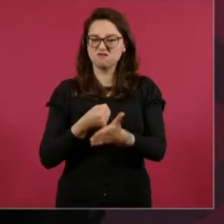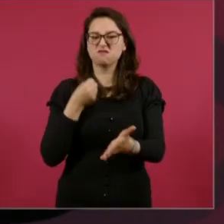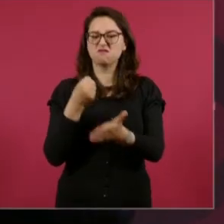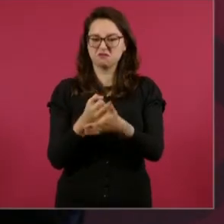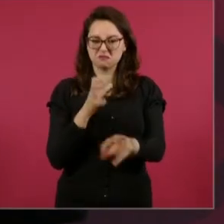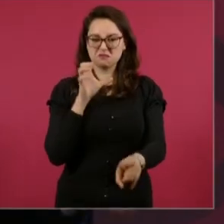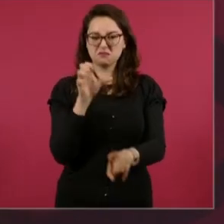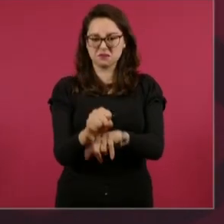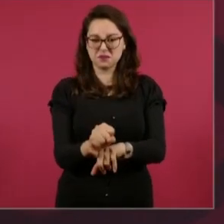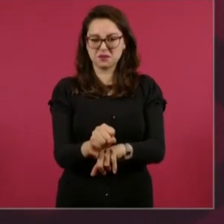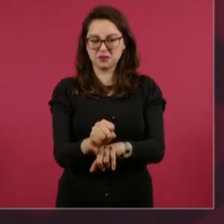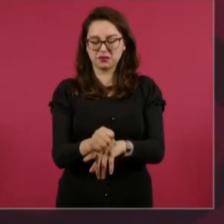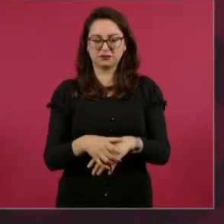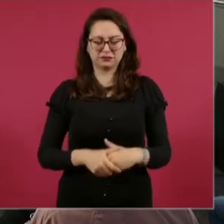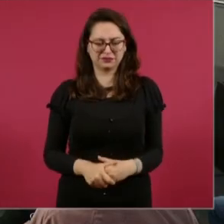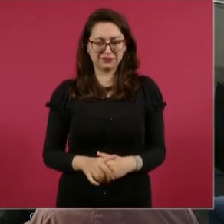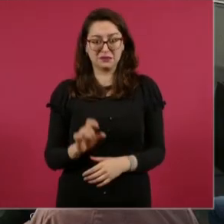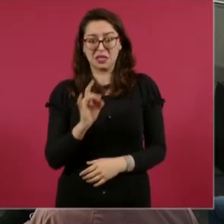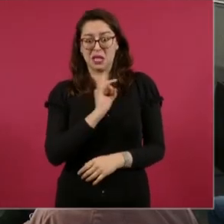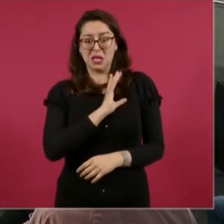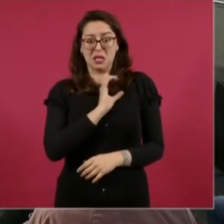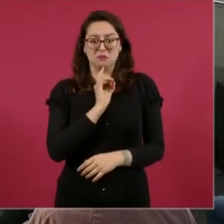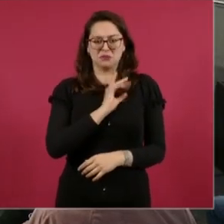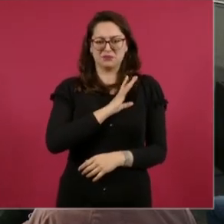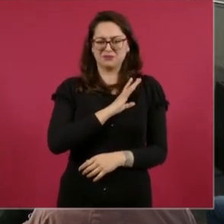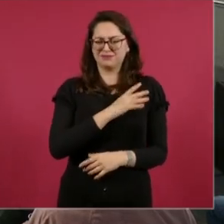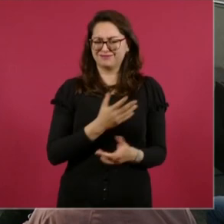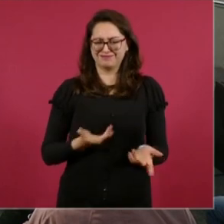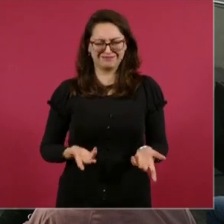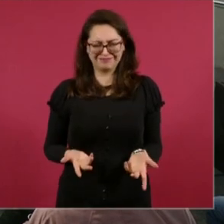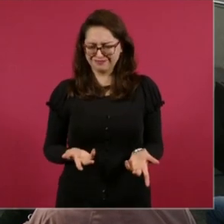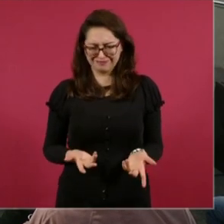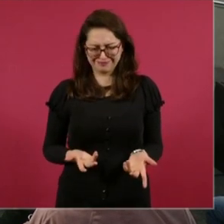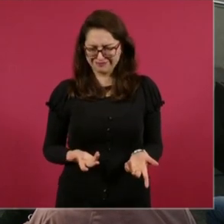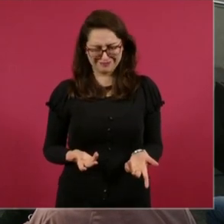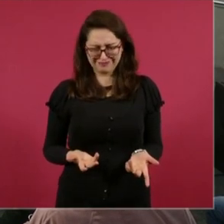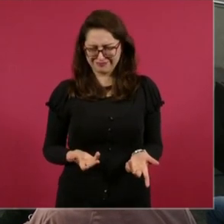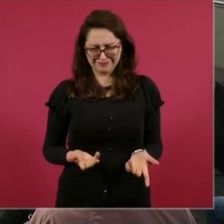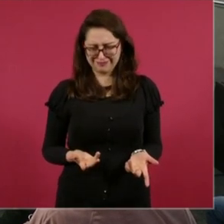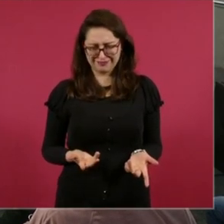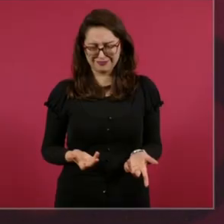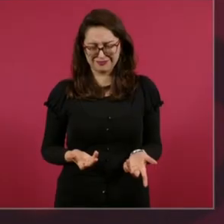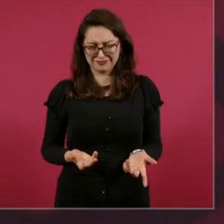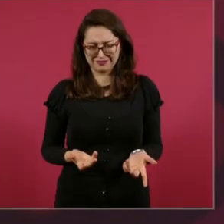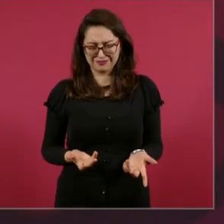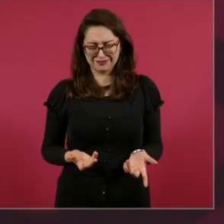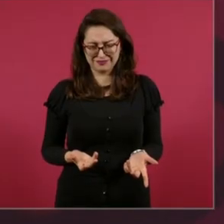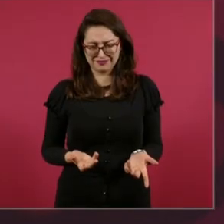¿Cómo van a tener miedo? Si Aguilar Camín, que es